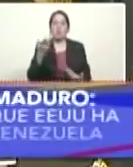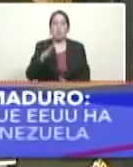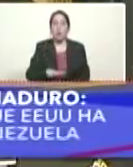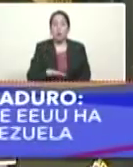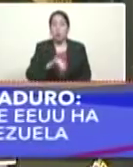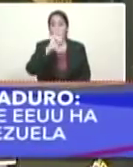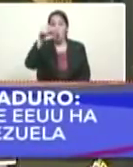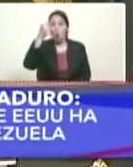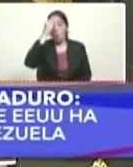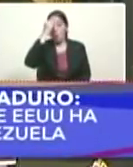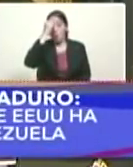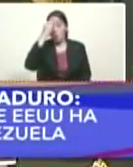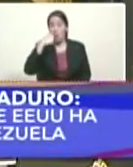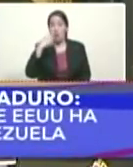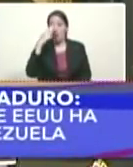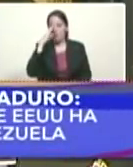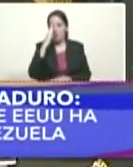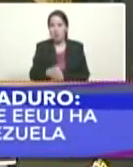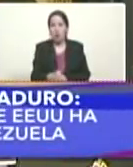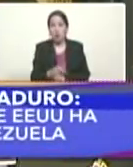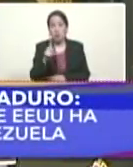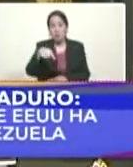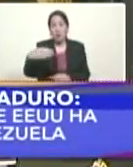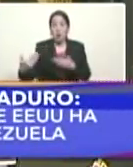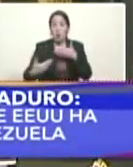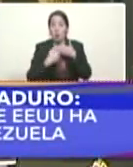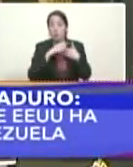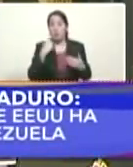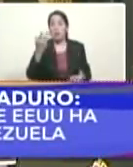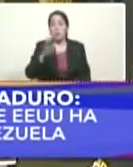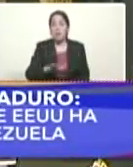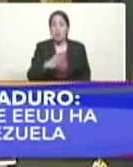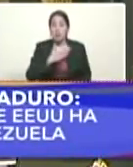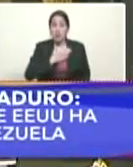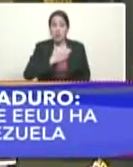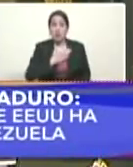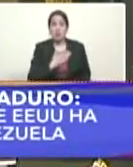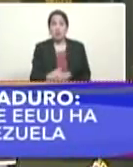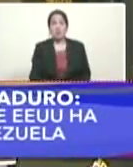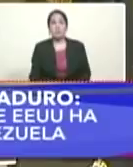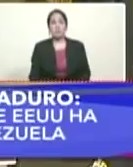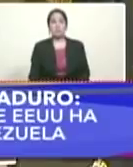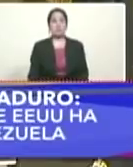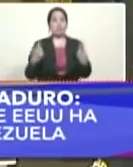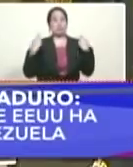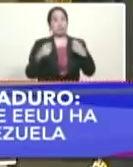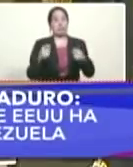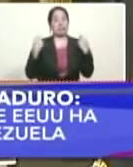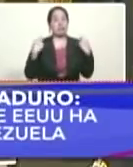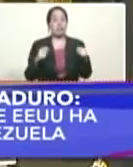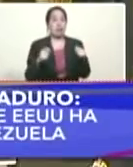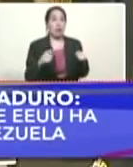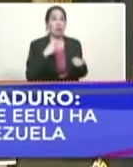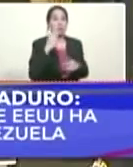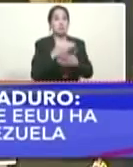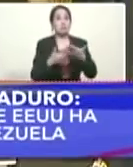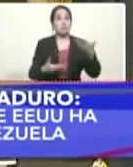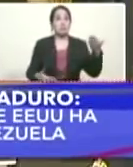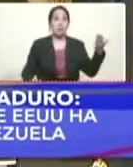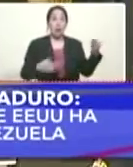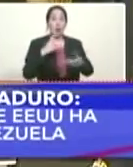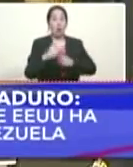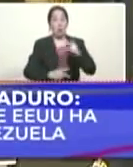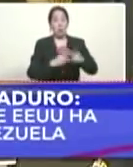dirigió el atentado para matarme y así consta en los expedientes regulares en el